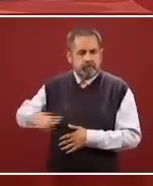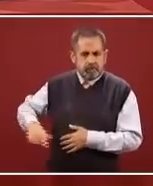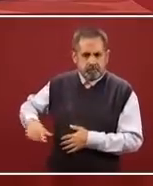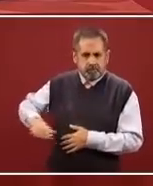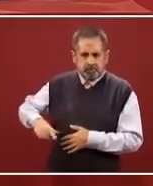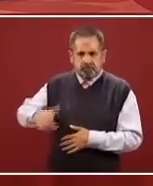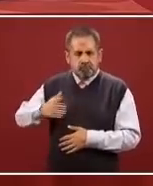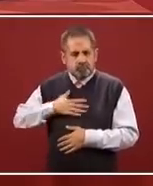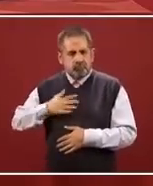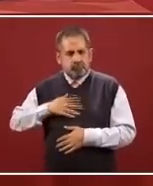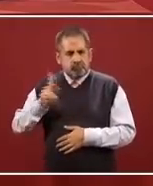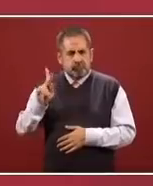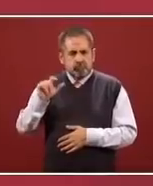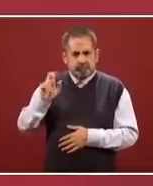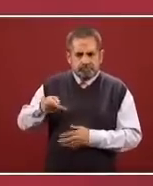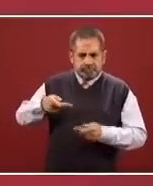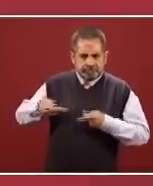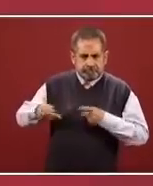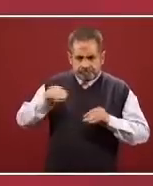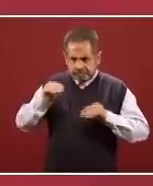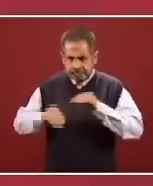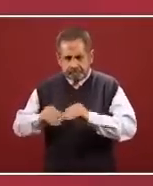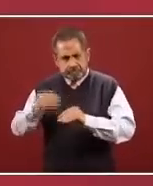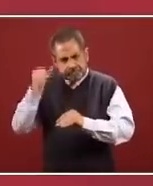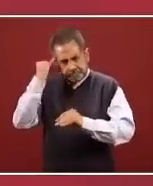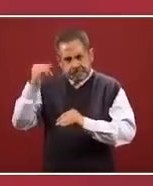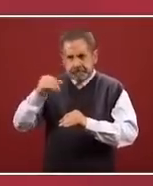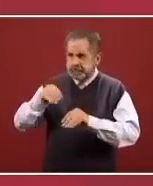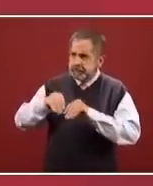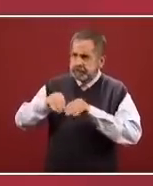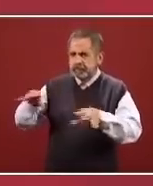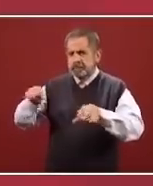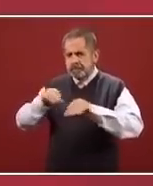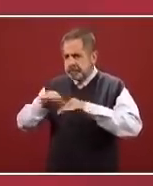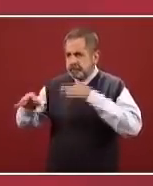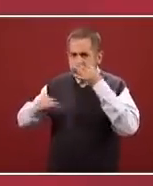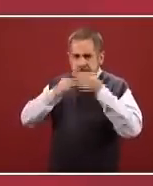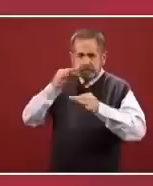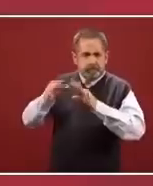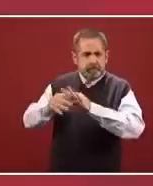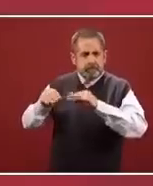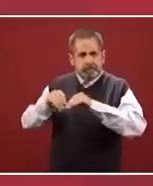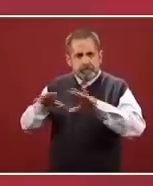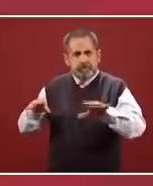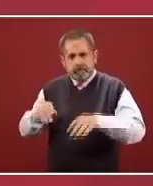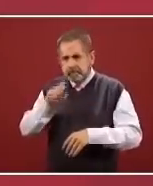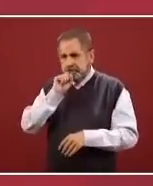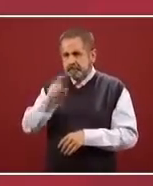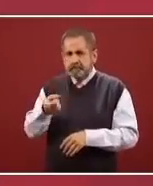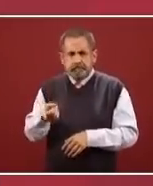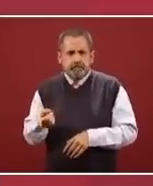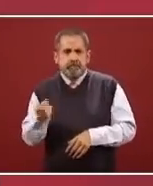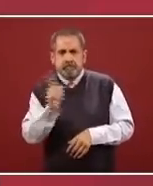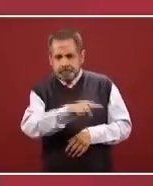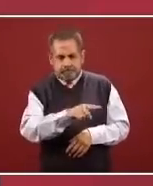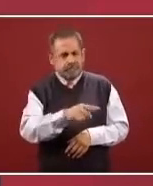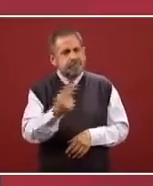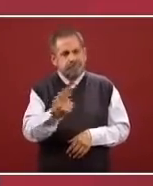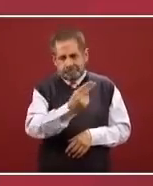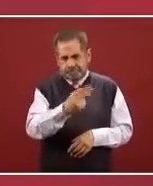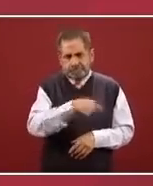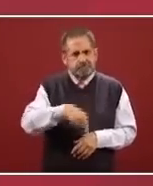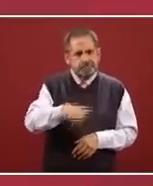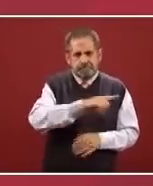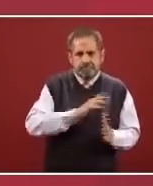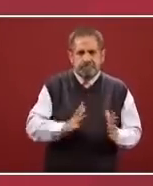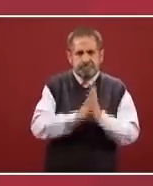una estrategia, y la estrategia la difundimos, pero también es una coparticipación